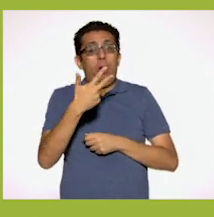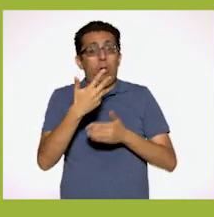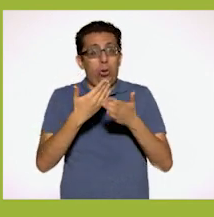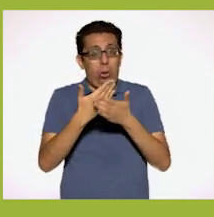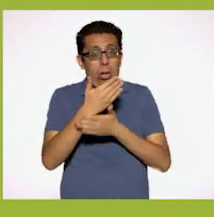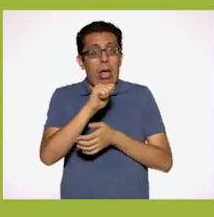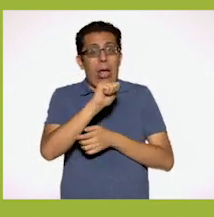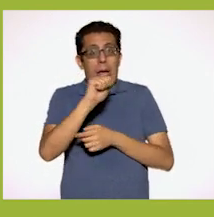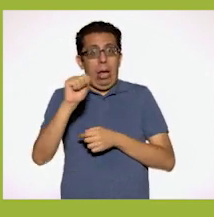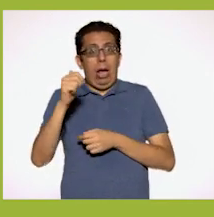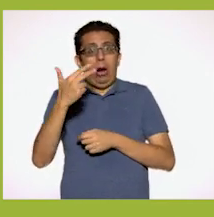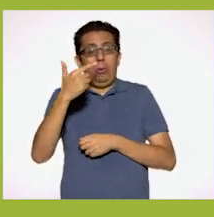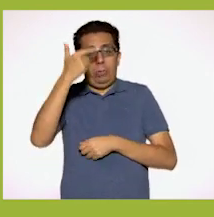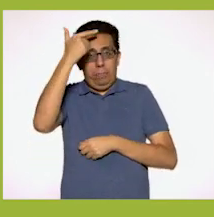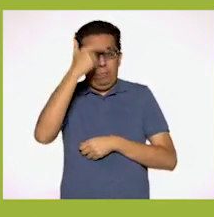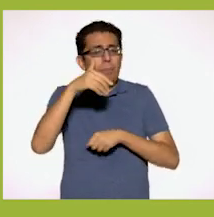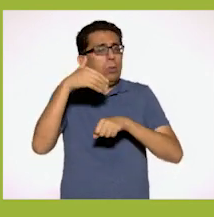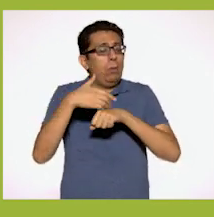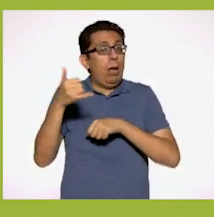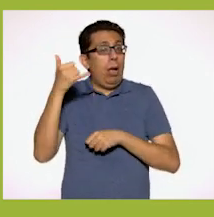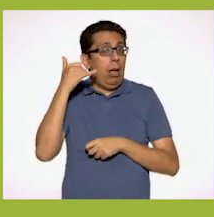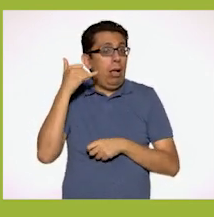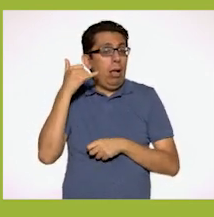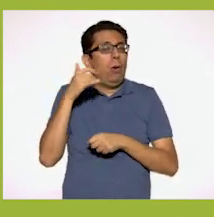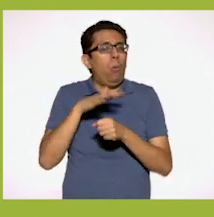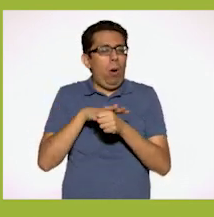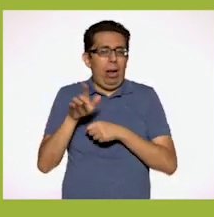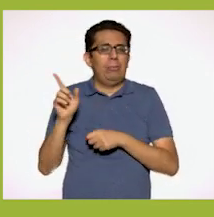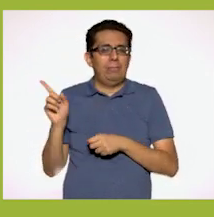a 20 horas al teléfono